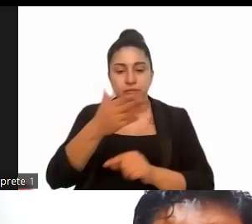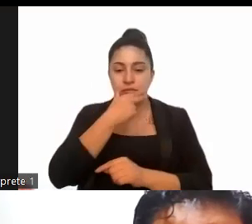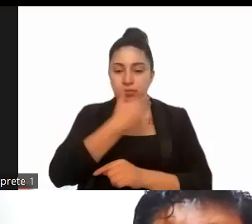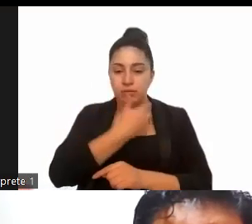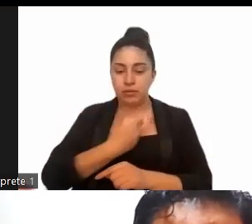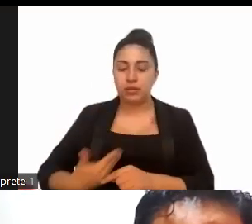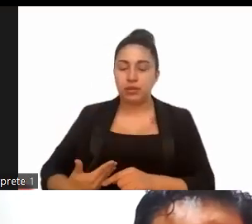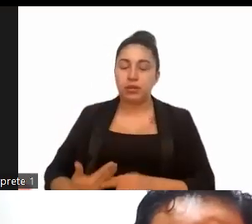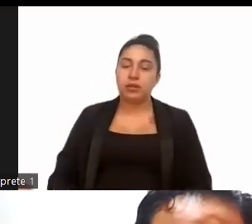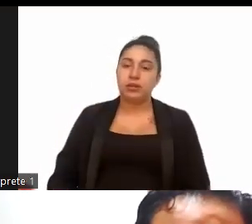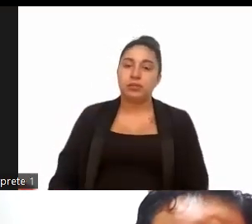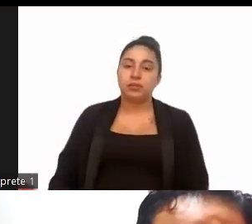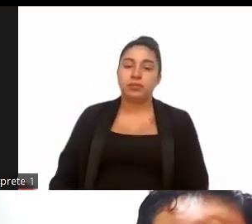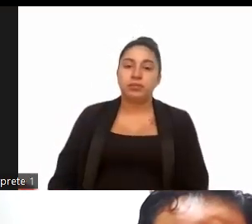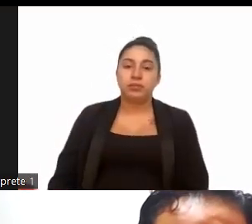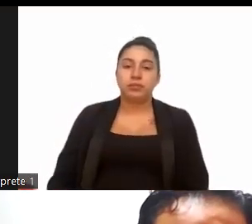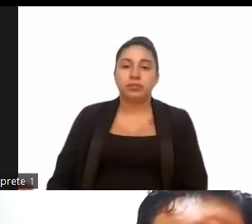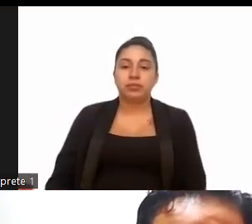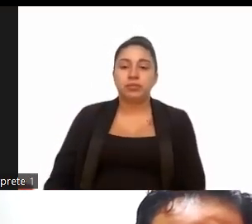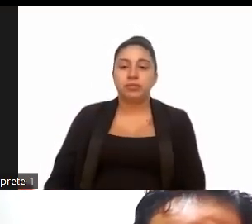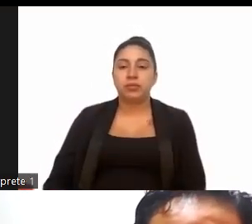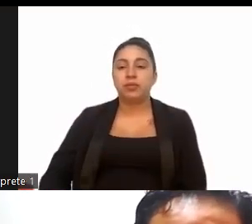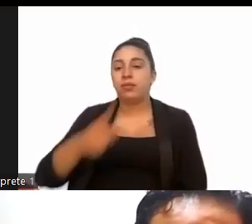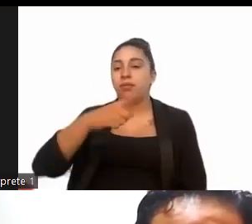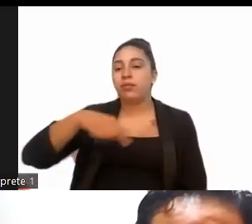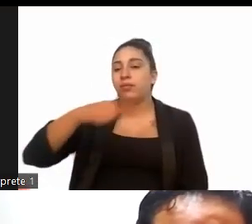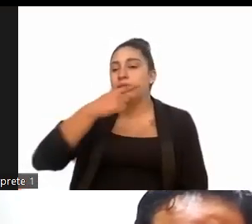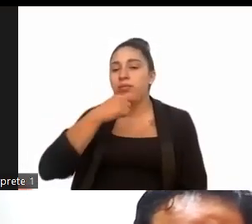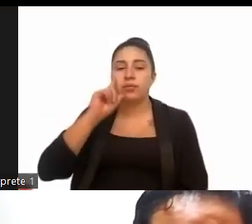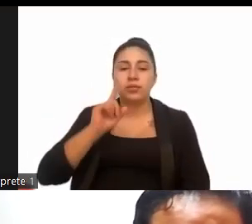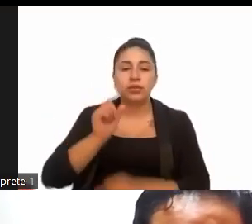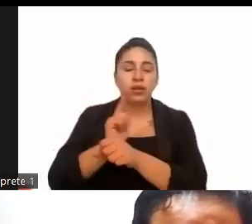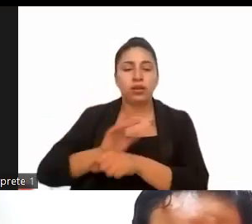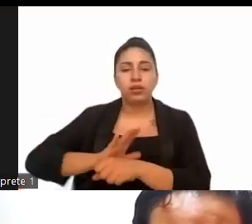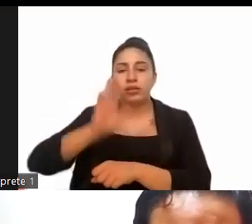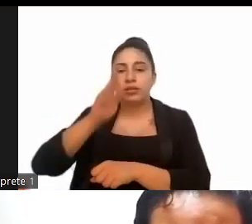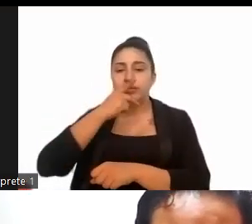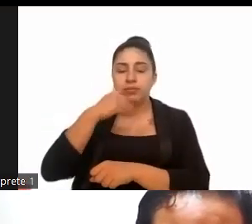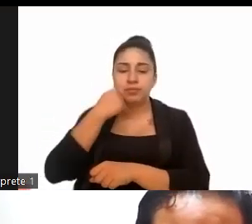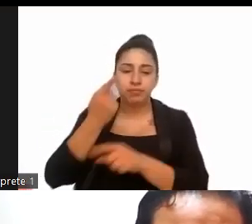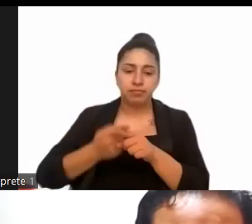Gracias, secretario. ¿Existe algún comentario al respecto de lo leído?